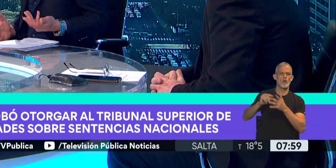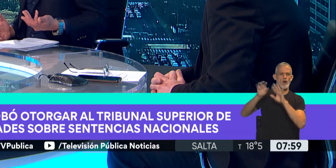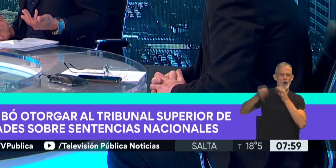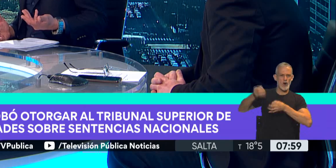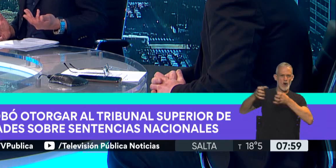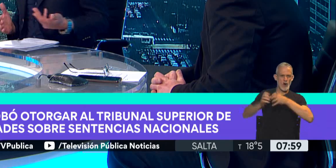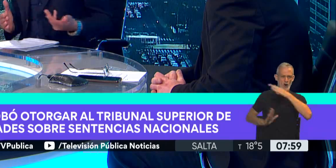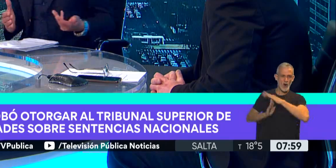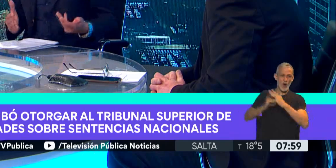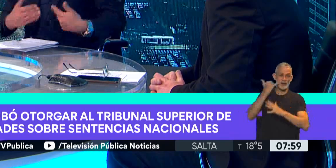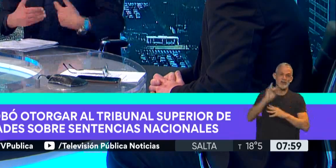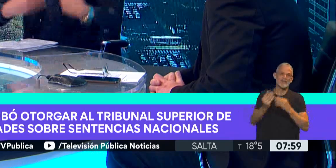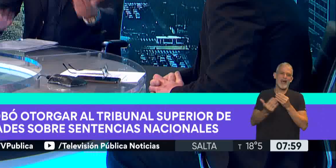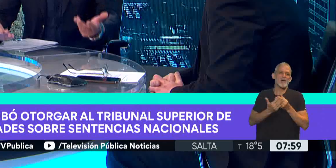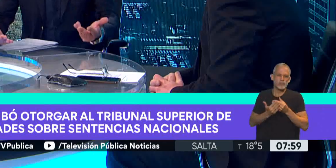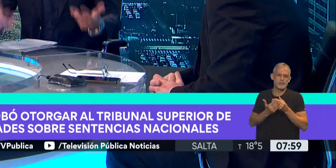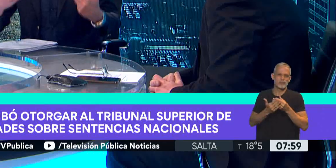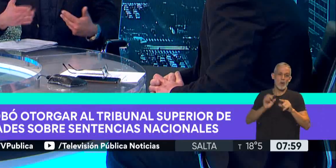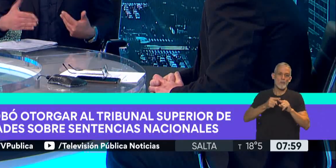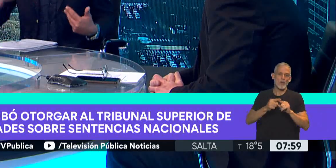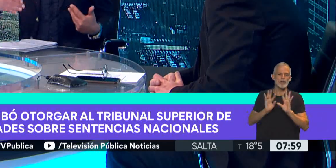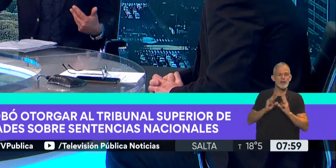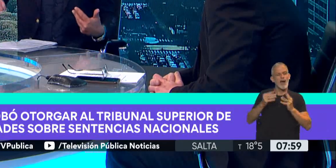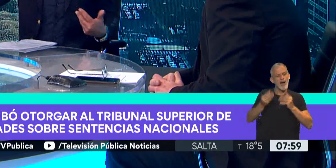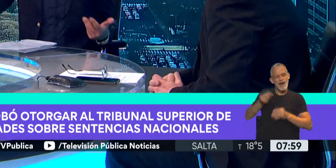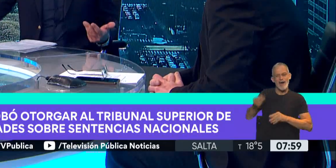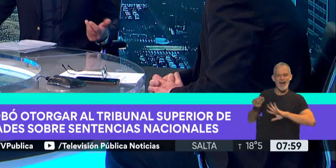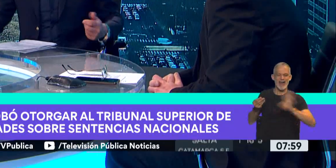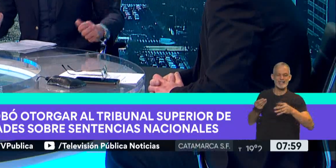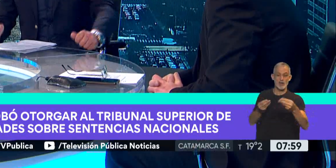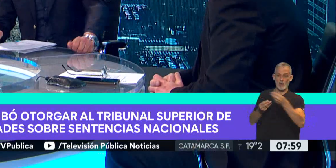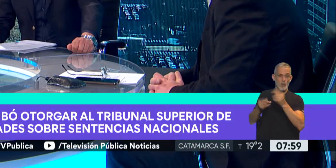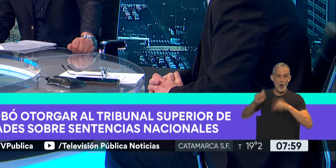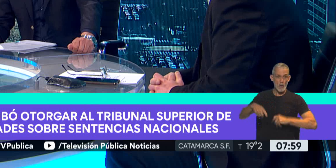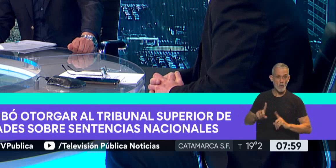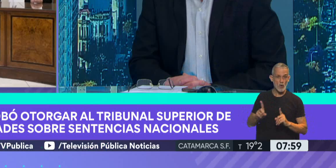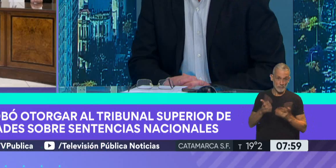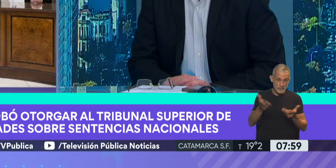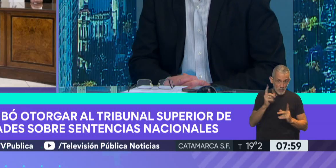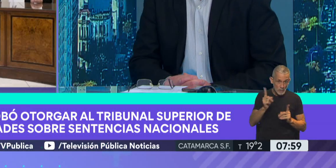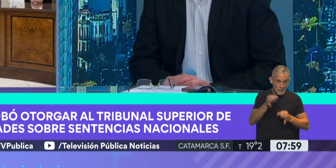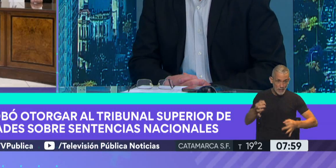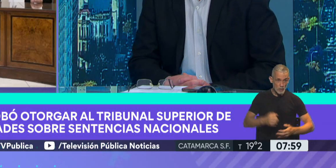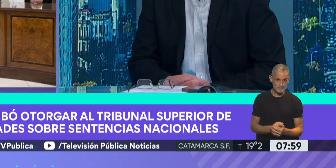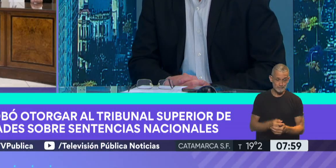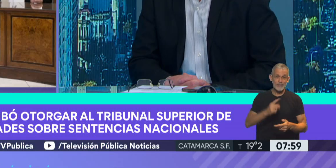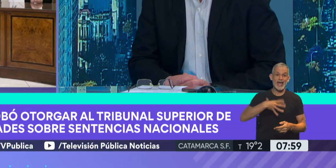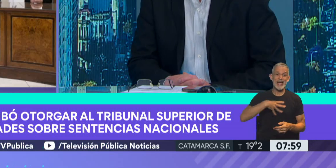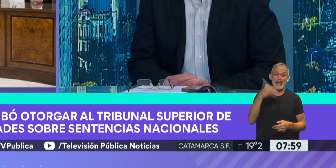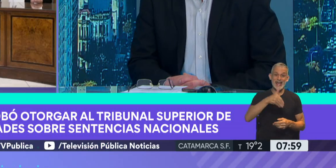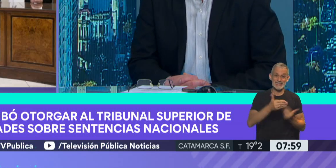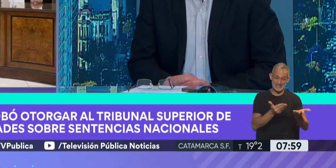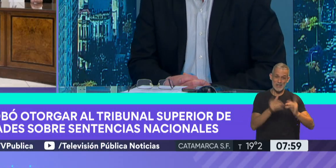con, digamos, un peso político distinto que si es una apelación común. Fue lo que pasó con el tema de las clases presenciales,